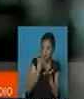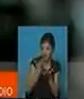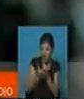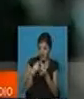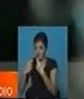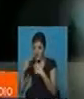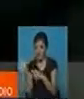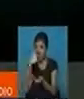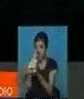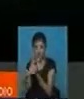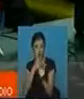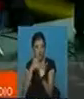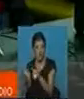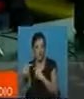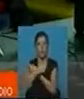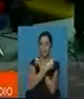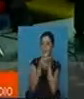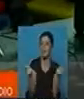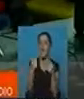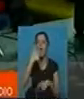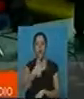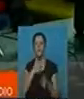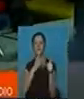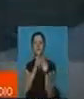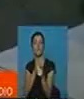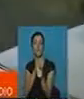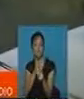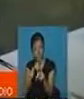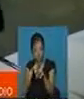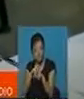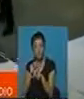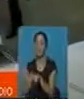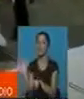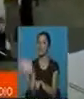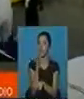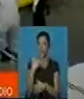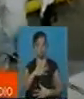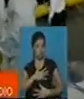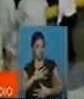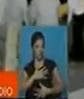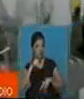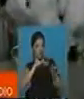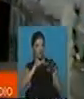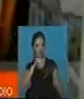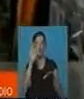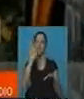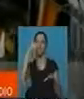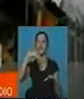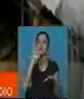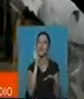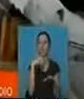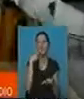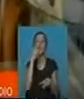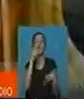y distribuidores de pistolas y fusiles de asalto que la sostienen, celebraron las consecuencias de los hechos de Orlando como